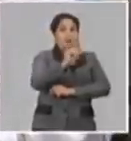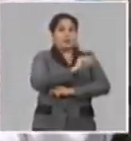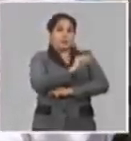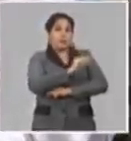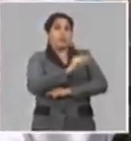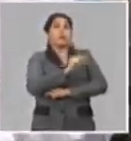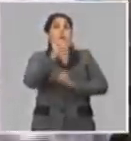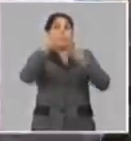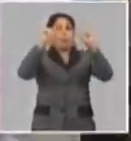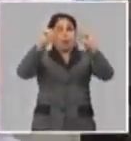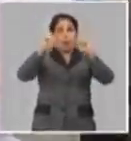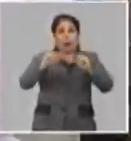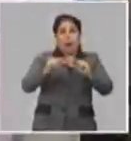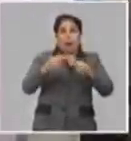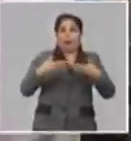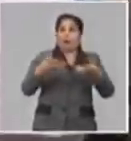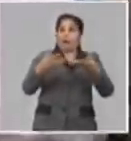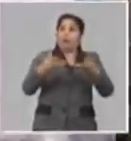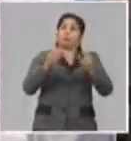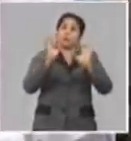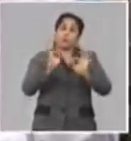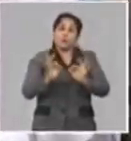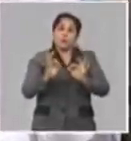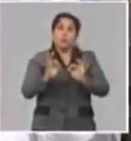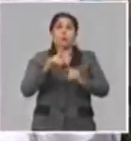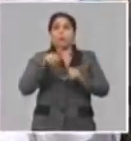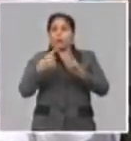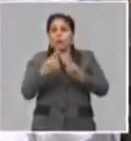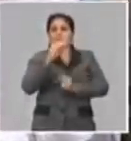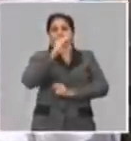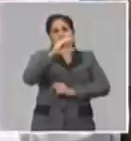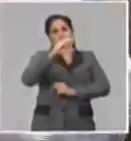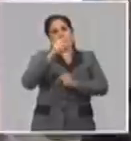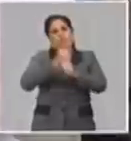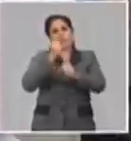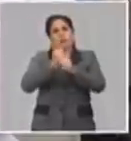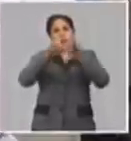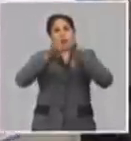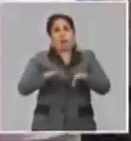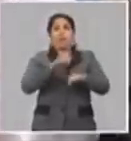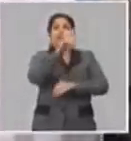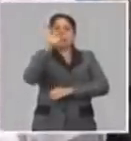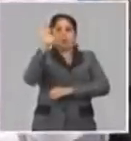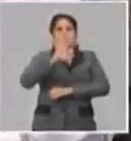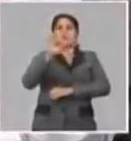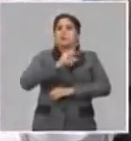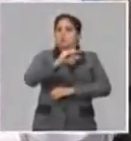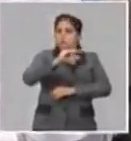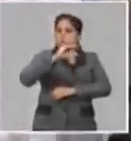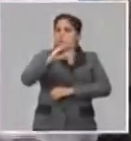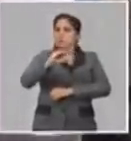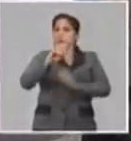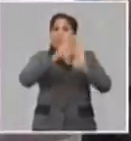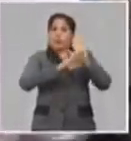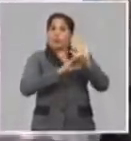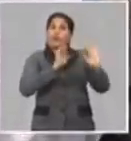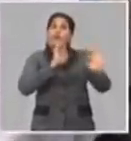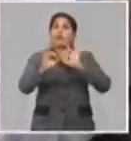evaluado su magnitud, porque se ha respetado el salario de los trabajadores interruptos, se han tomado medidas de protección, o sea que el país está en un